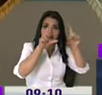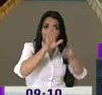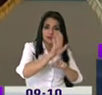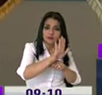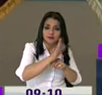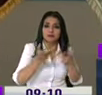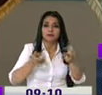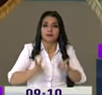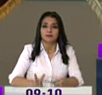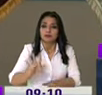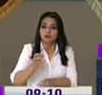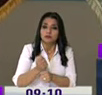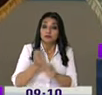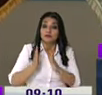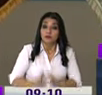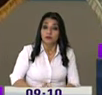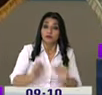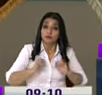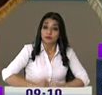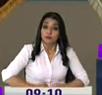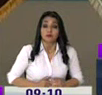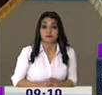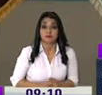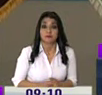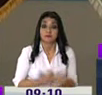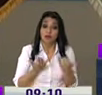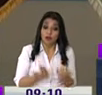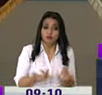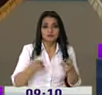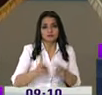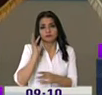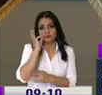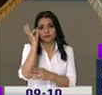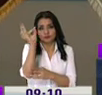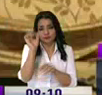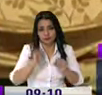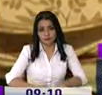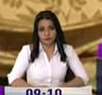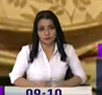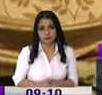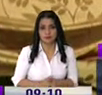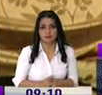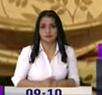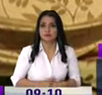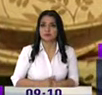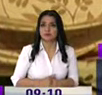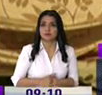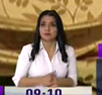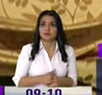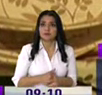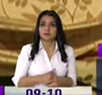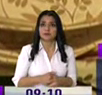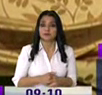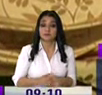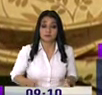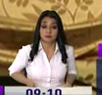empresas como sus trabajadores actuales y nuevos? En